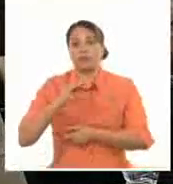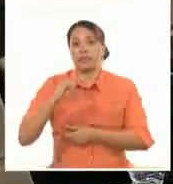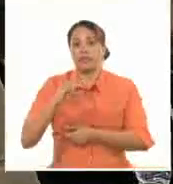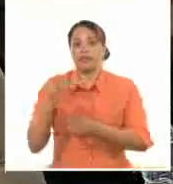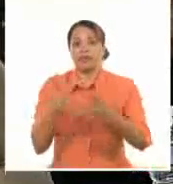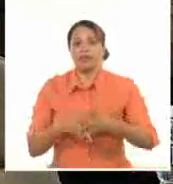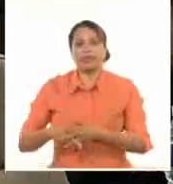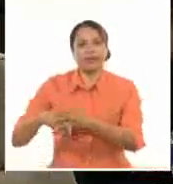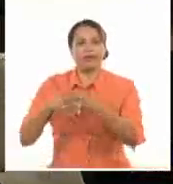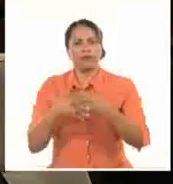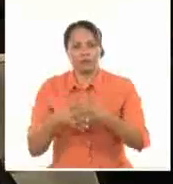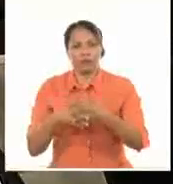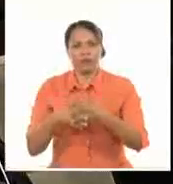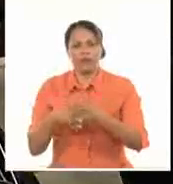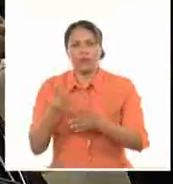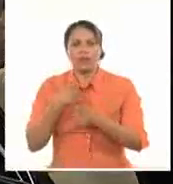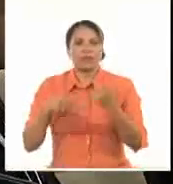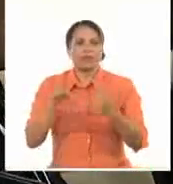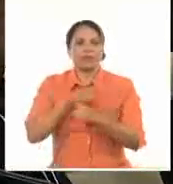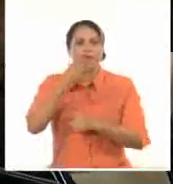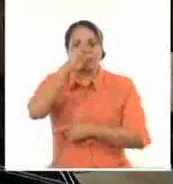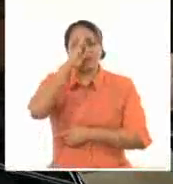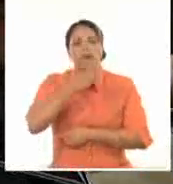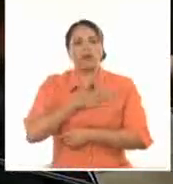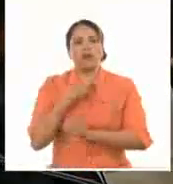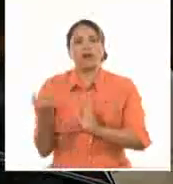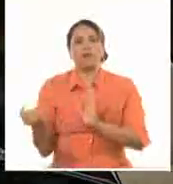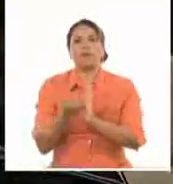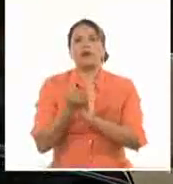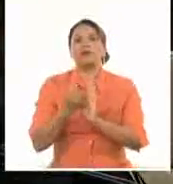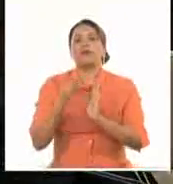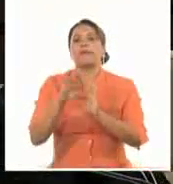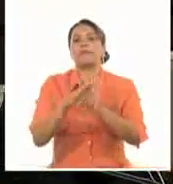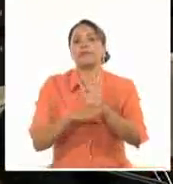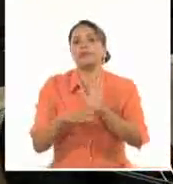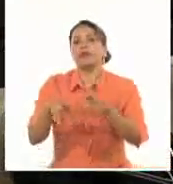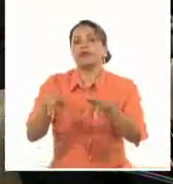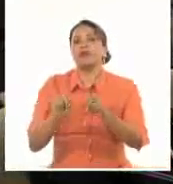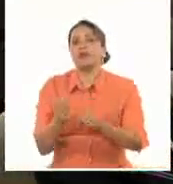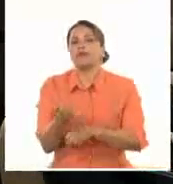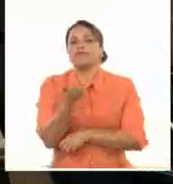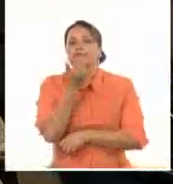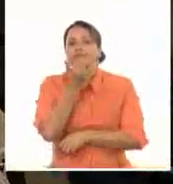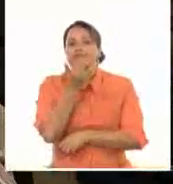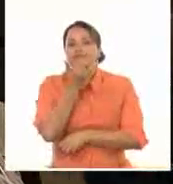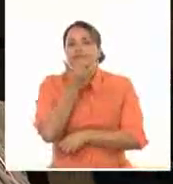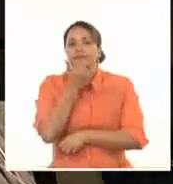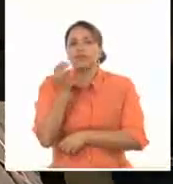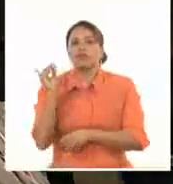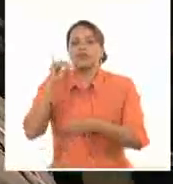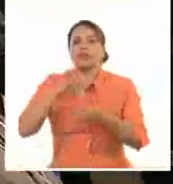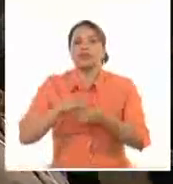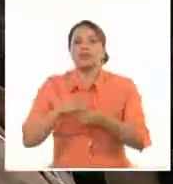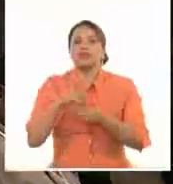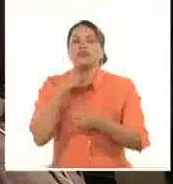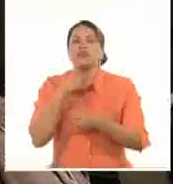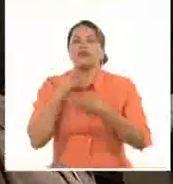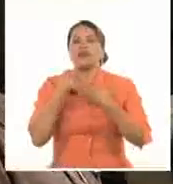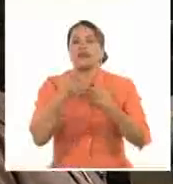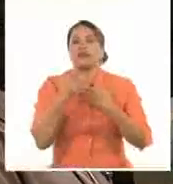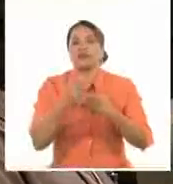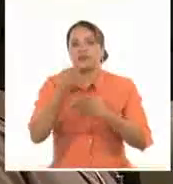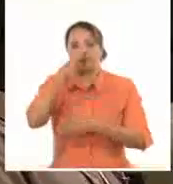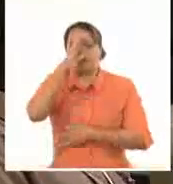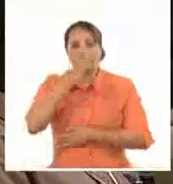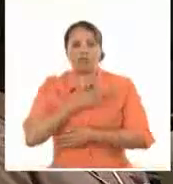por legislar contra Cuba aprobaban nuevas medidas para dañar los posibles ingresos por exportación de servicios del país.